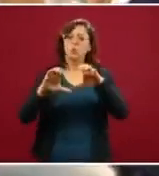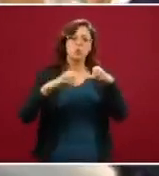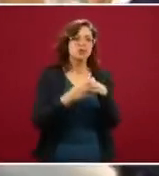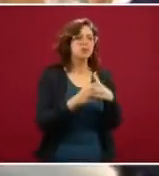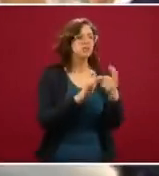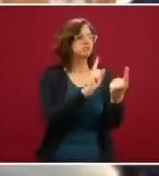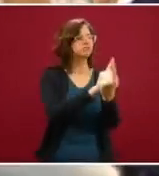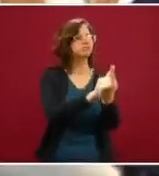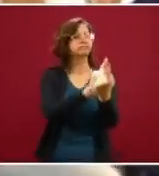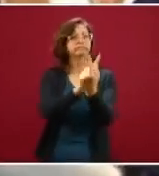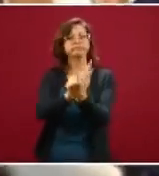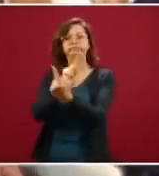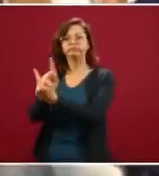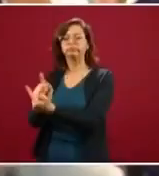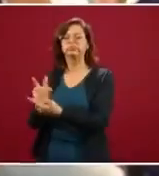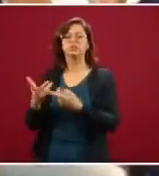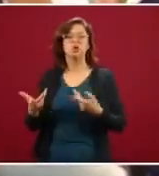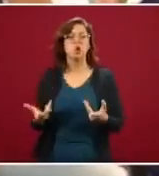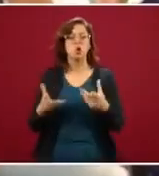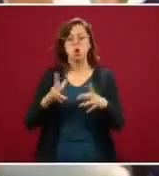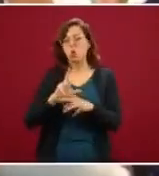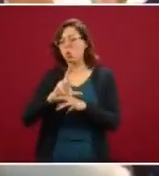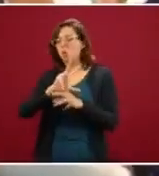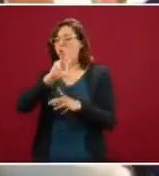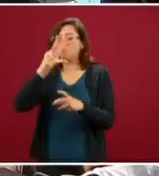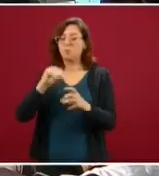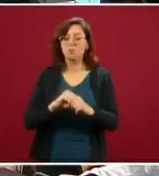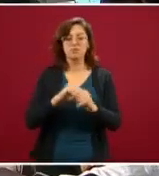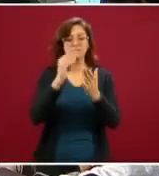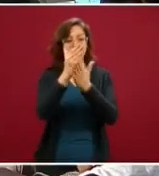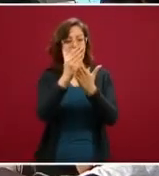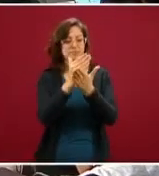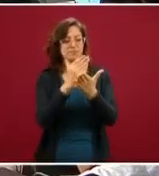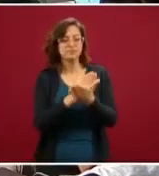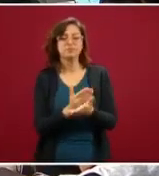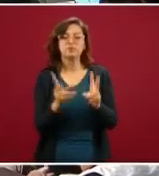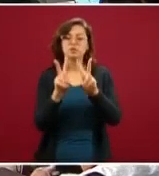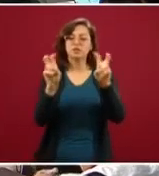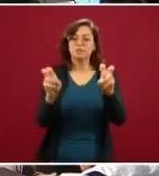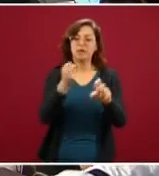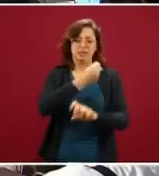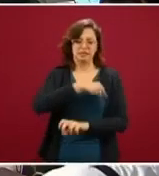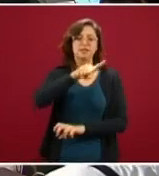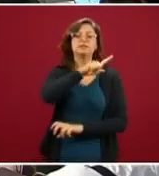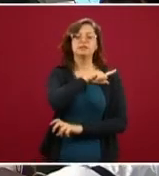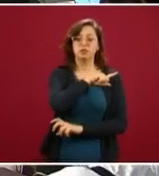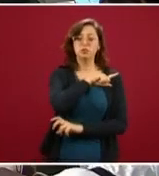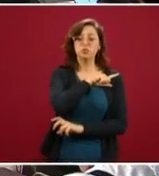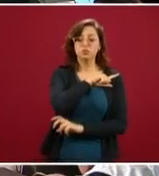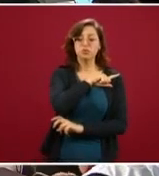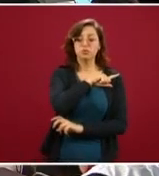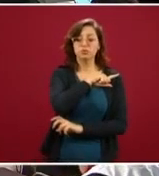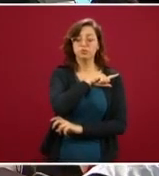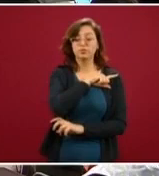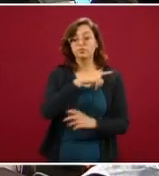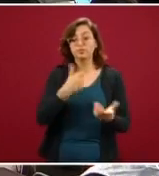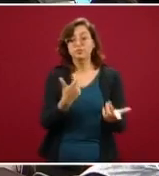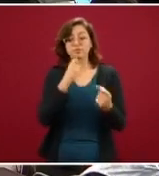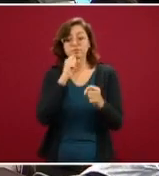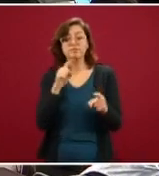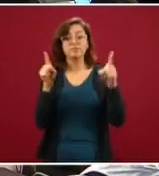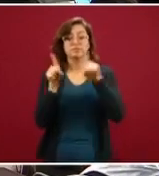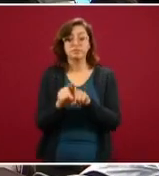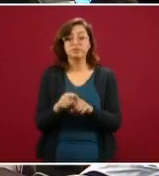comunidad, no lo sé, hacer un esquema muy puntual en el tema de la salud y por supuesto porque tiene que ver con un